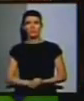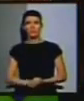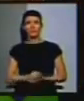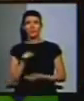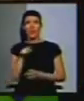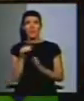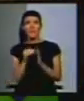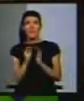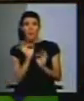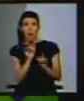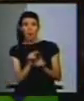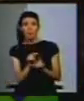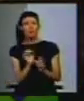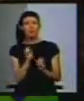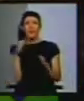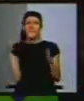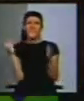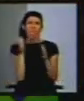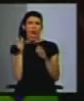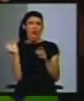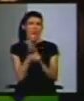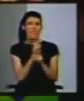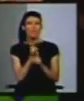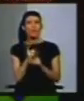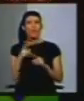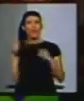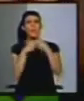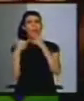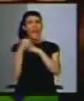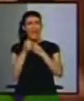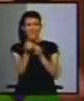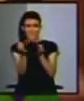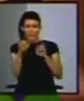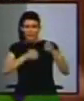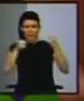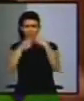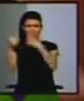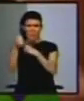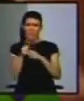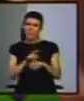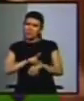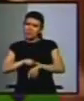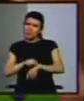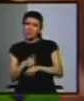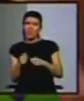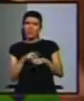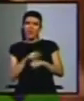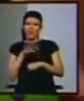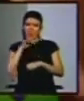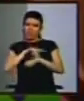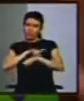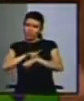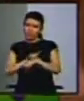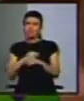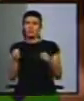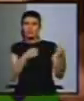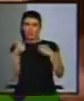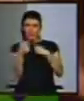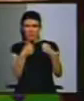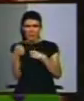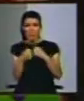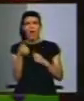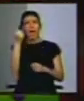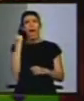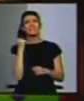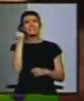Es el momento más violento de una masiva pelea que duró largos minutos en el casino de Coquimbo. Este hombre de